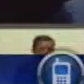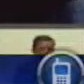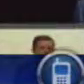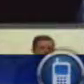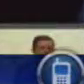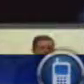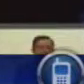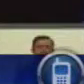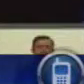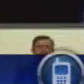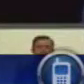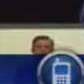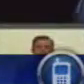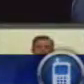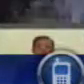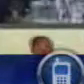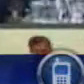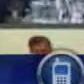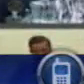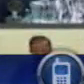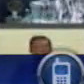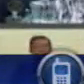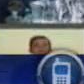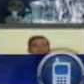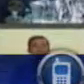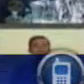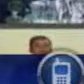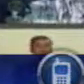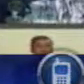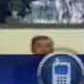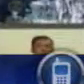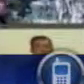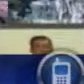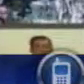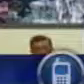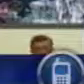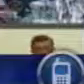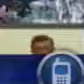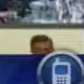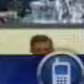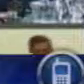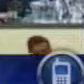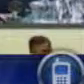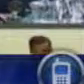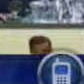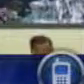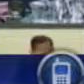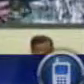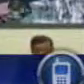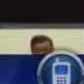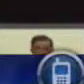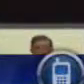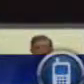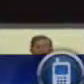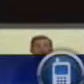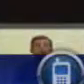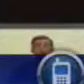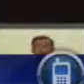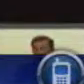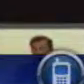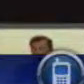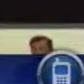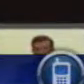haber sacado como ya resolutivo del Senado, pero no llegaron a acuerdos, no hubo dictámenes para